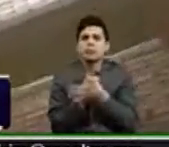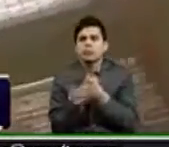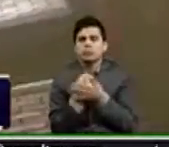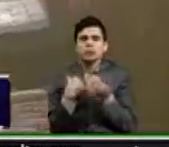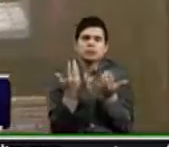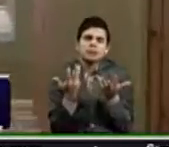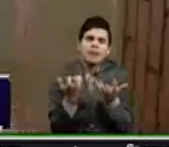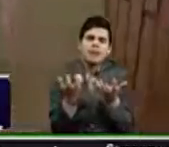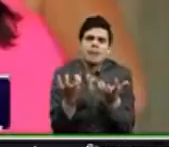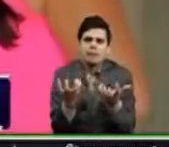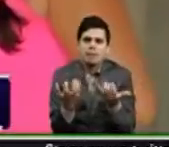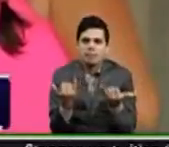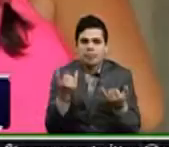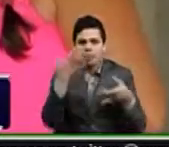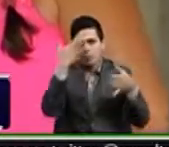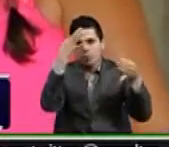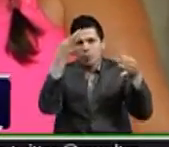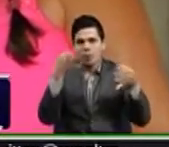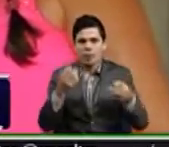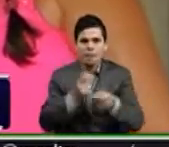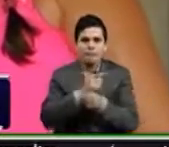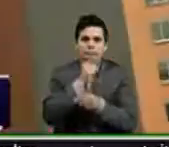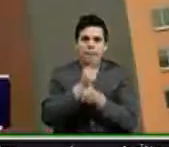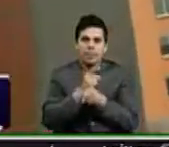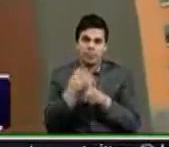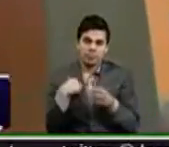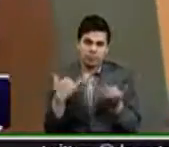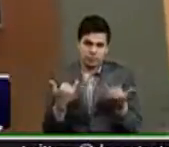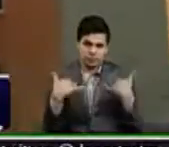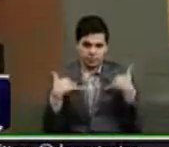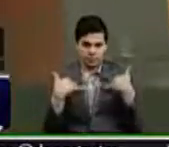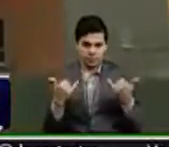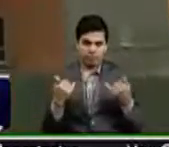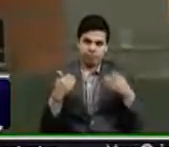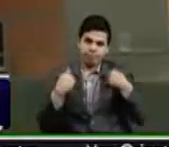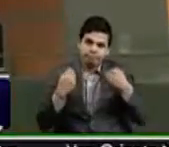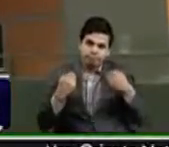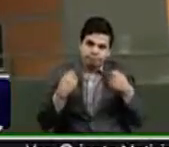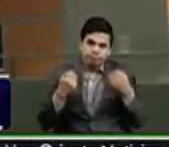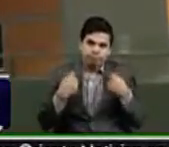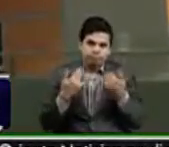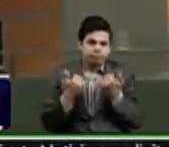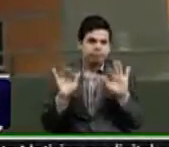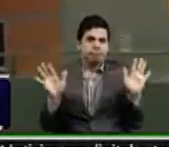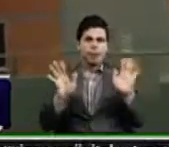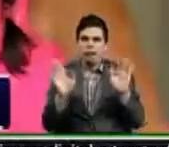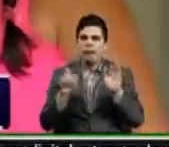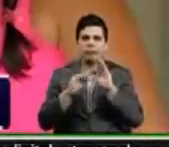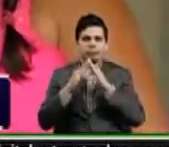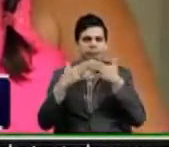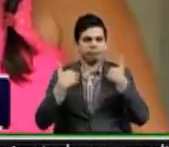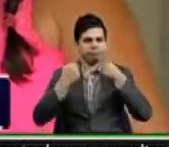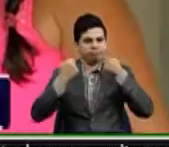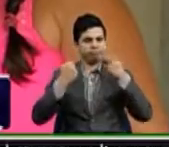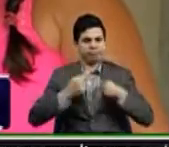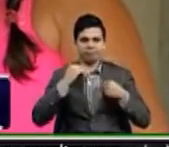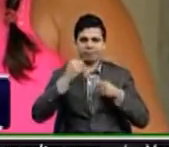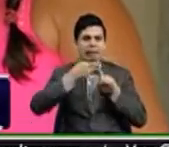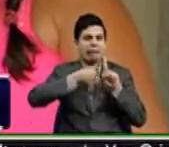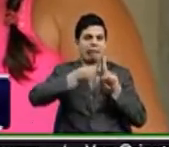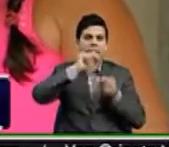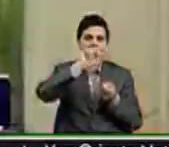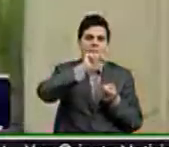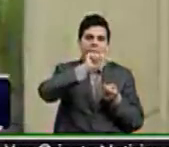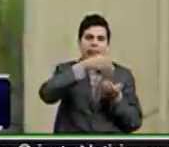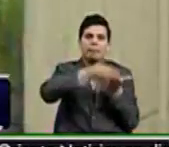por fin lo hacemos realidad. Y me siento muy feliz, muy contenta, porque así ya puedo adquirir mi propia casa, yo no tengo que pagar arriendo después